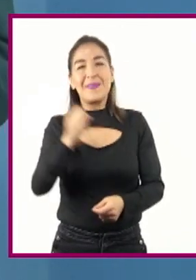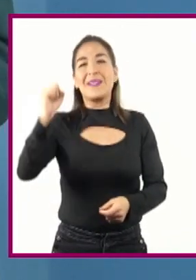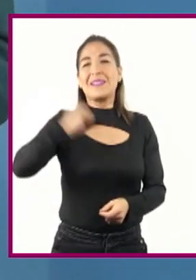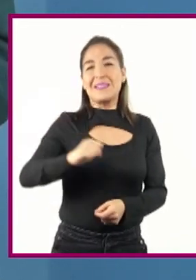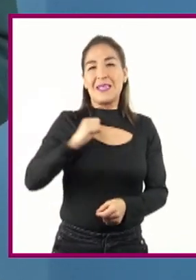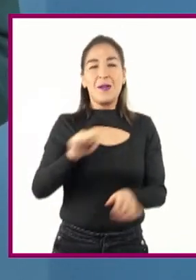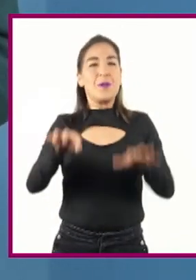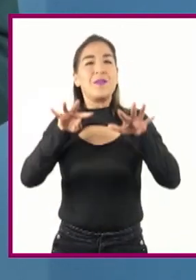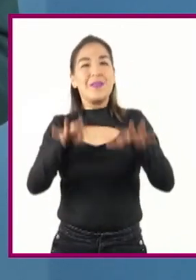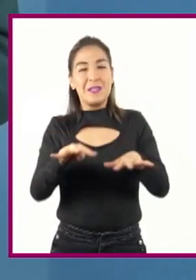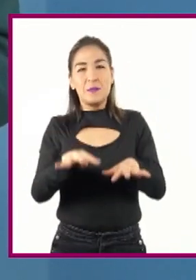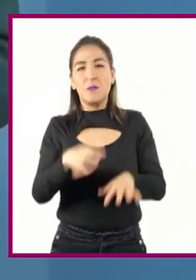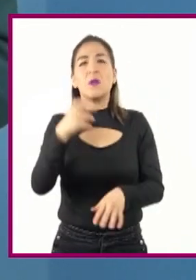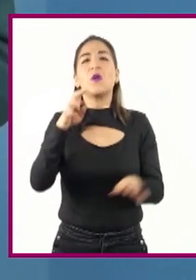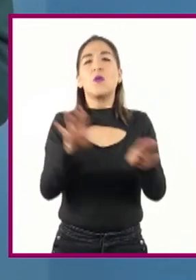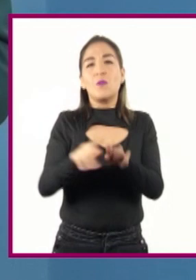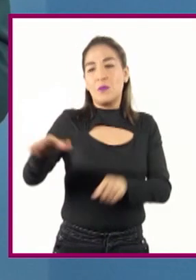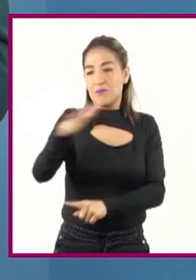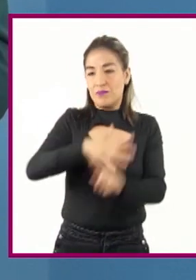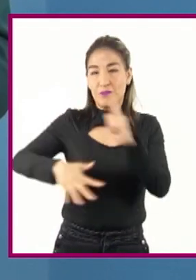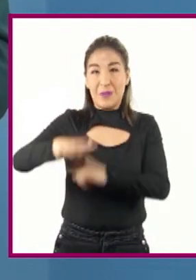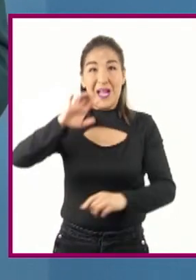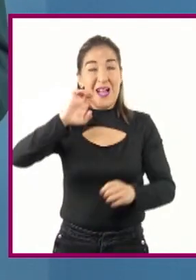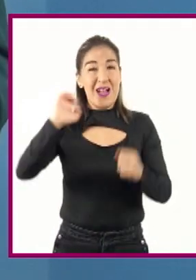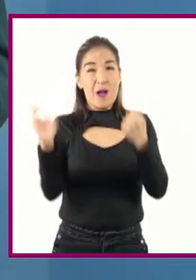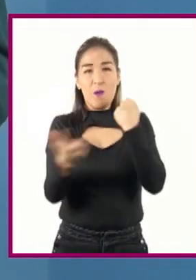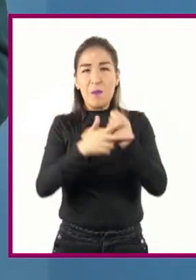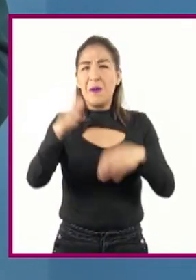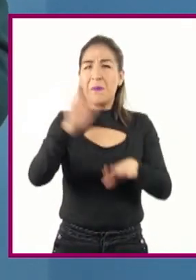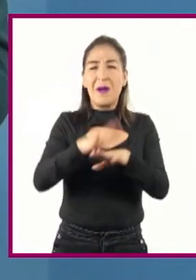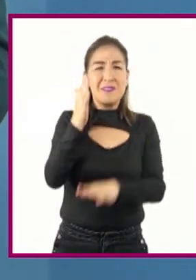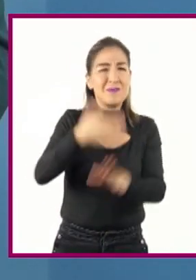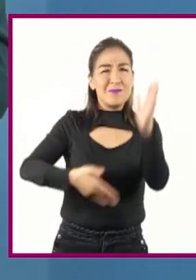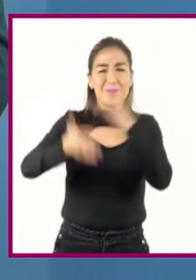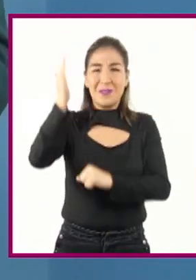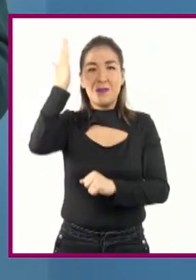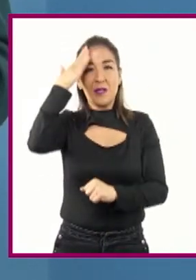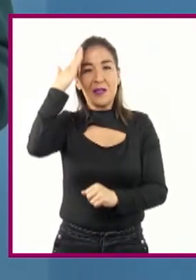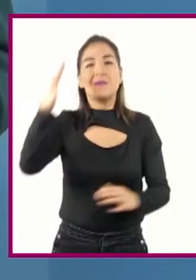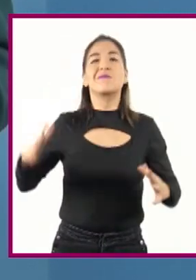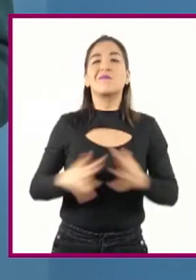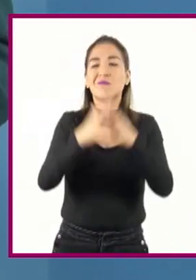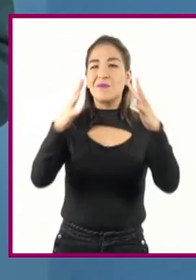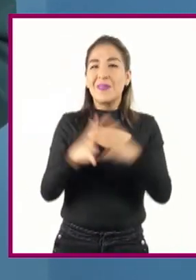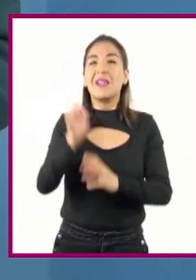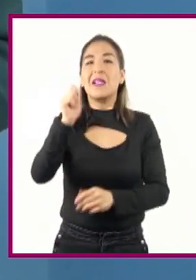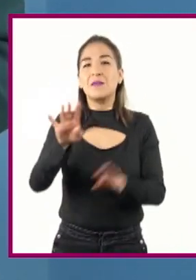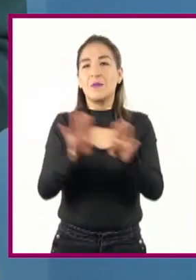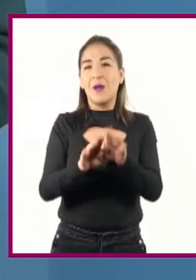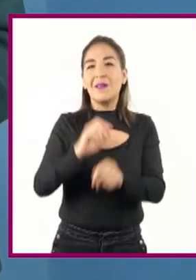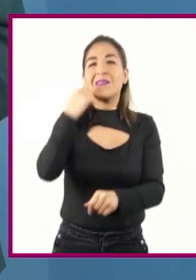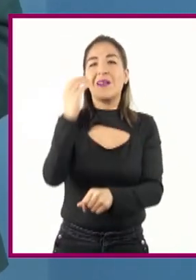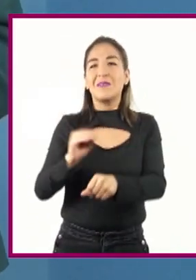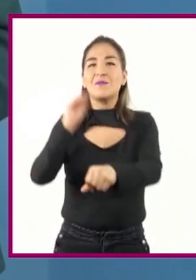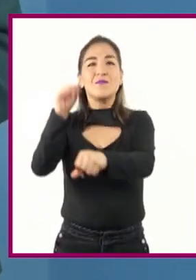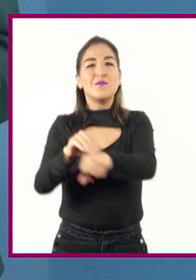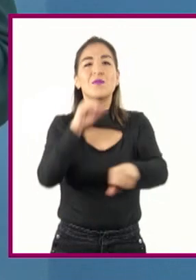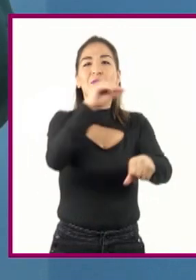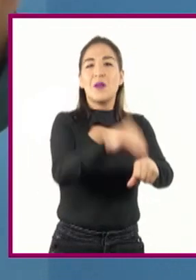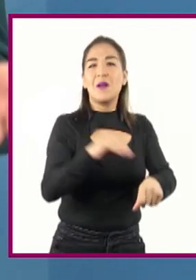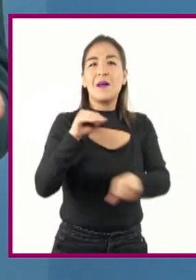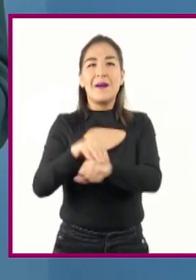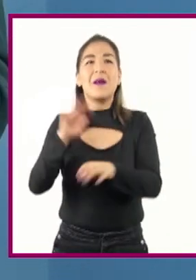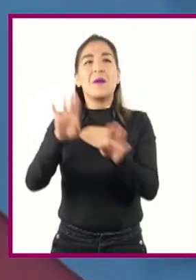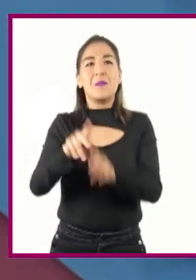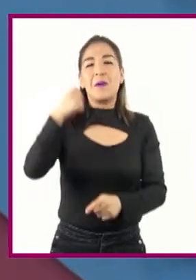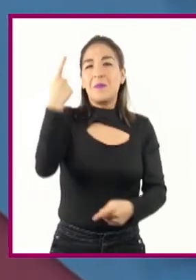siglo XIX, las potencias europeas entraron en conflicto por extender sus dominios en Asia